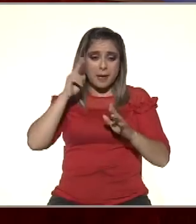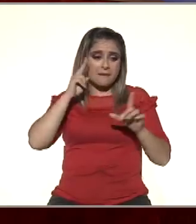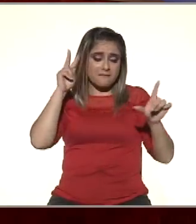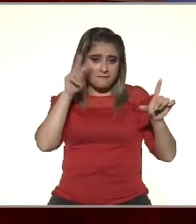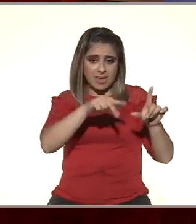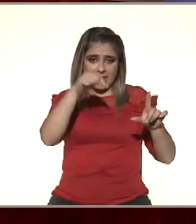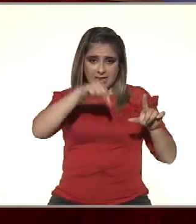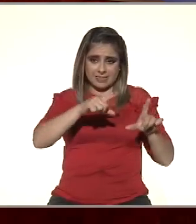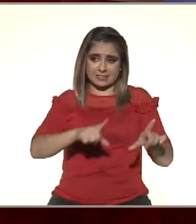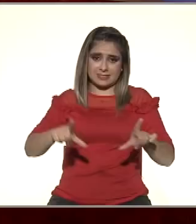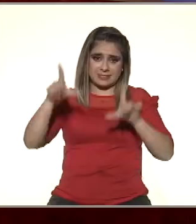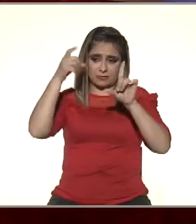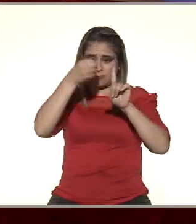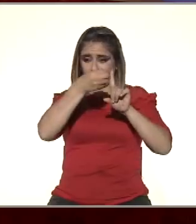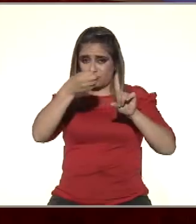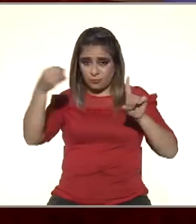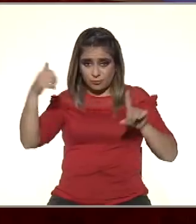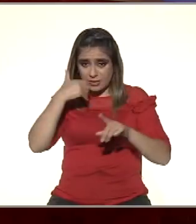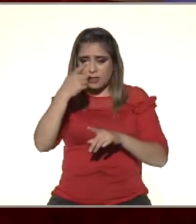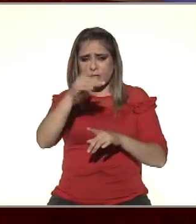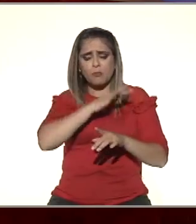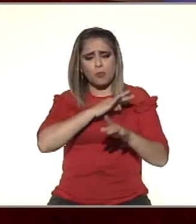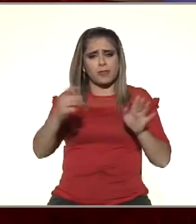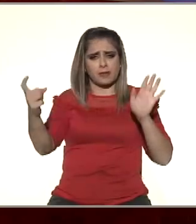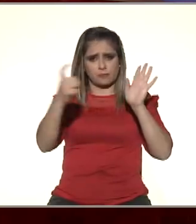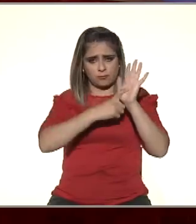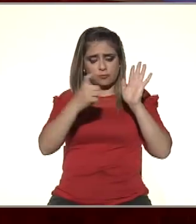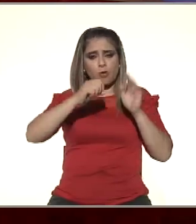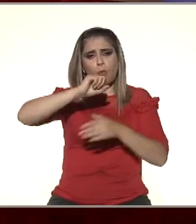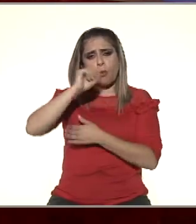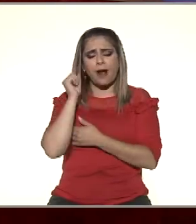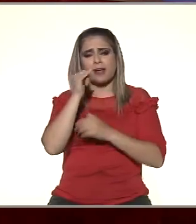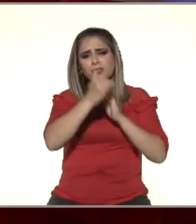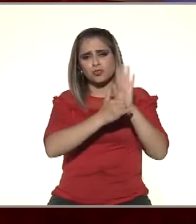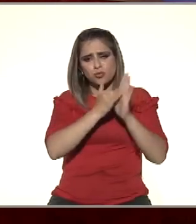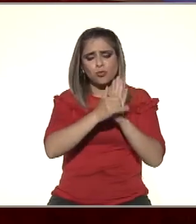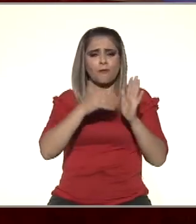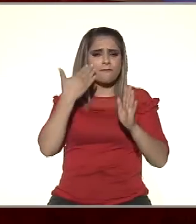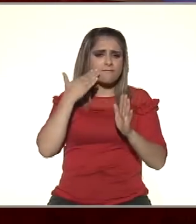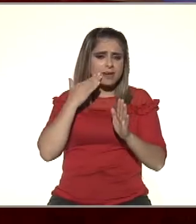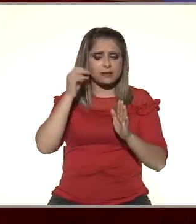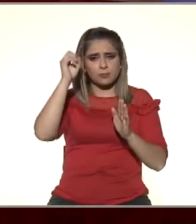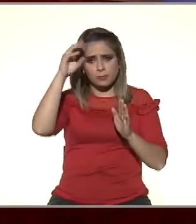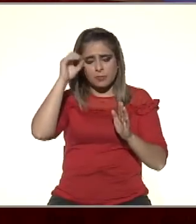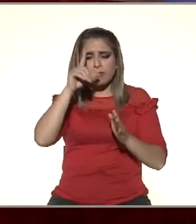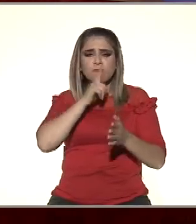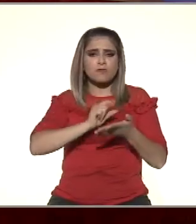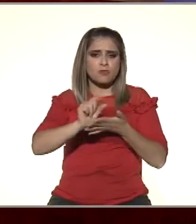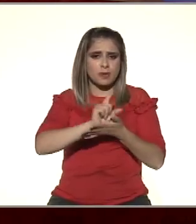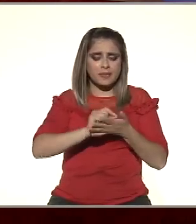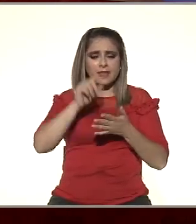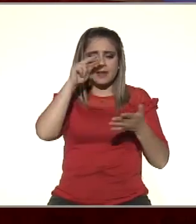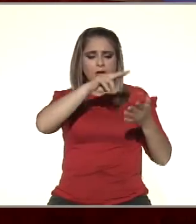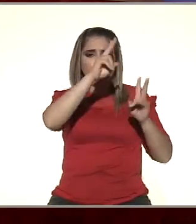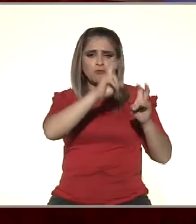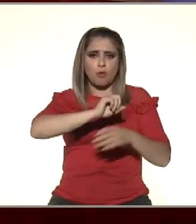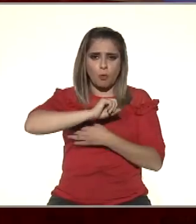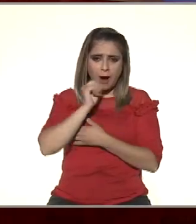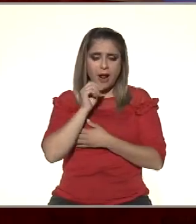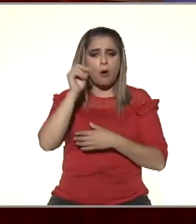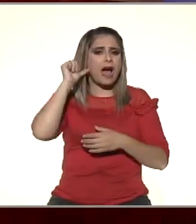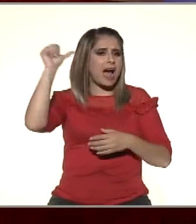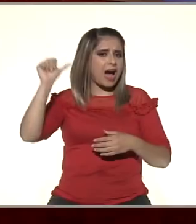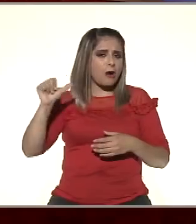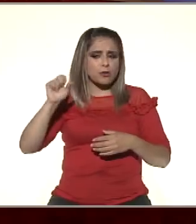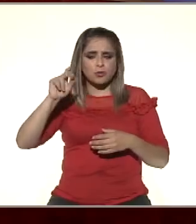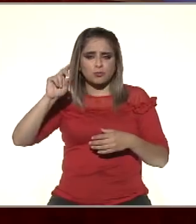programa o escucharlo todo completo, lo pueden hacer. Queda guardado en todas nuestras redes sociales, en Facebook, en Twitter. También pueden escuchar el podcast en